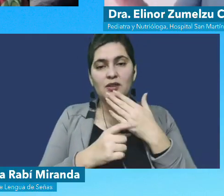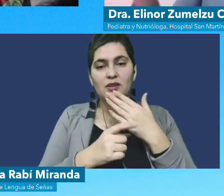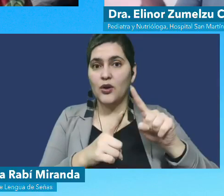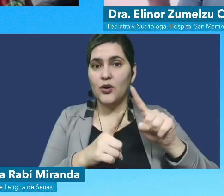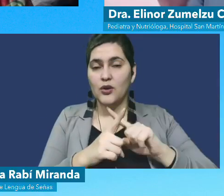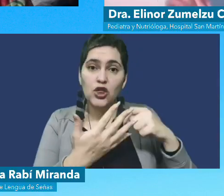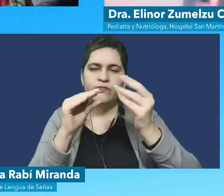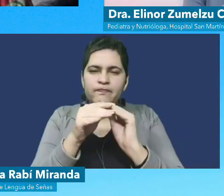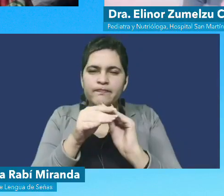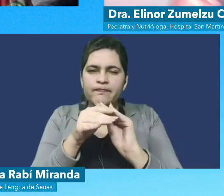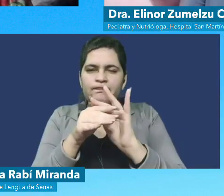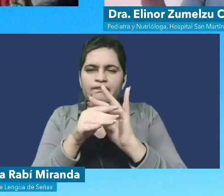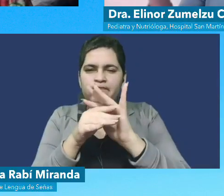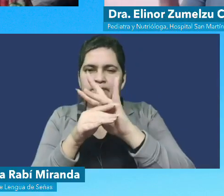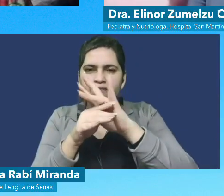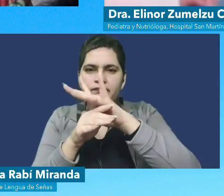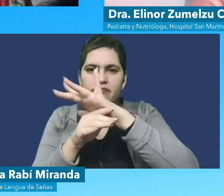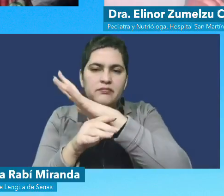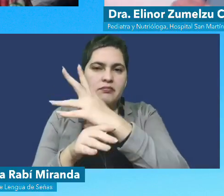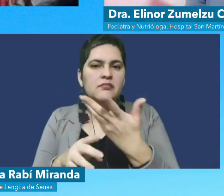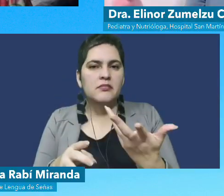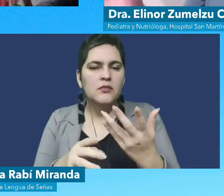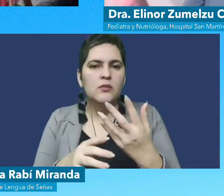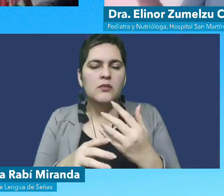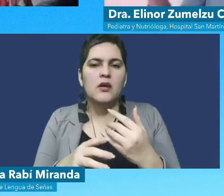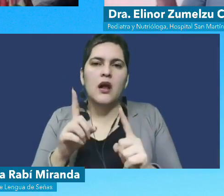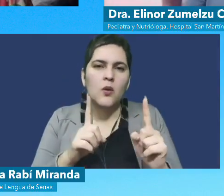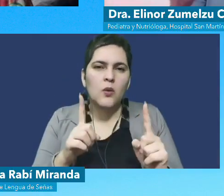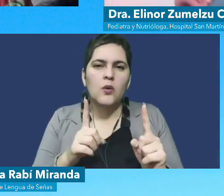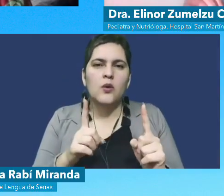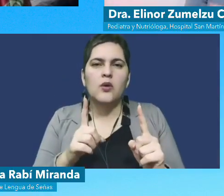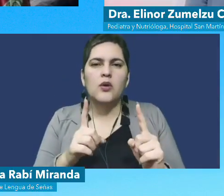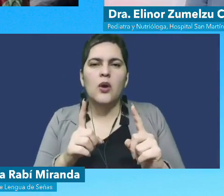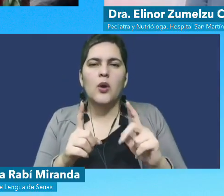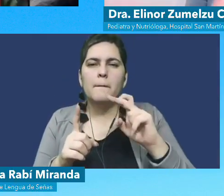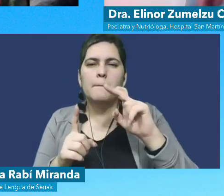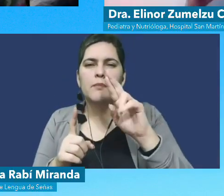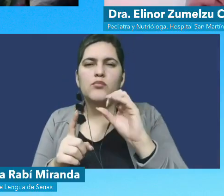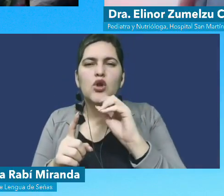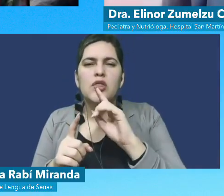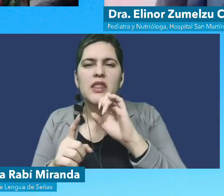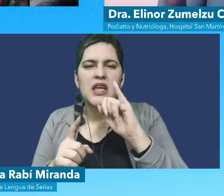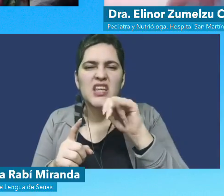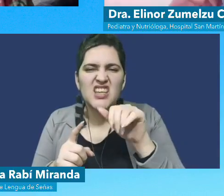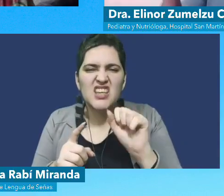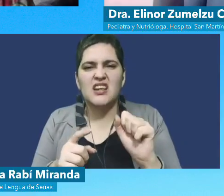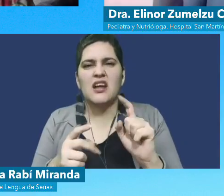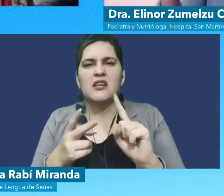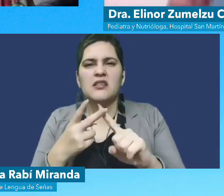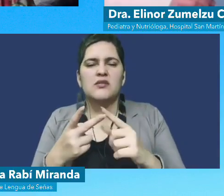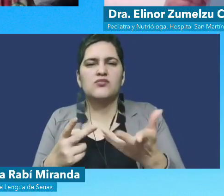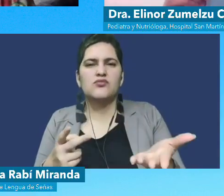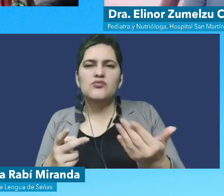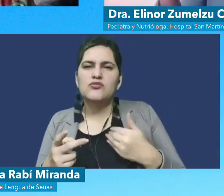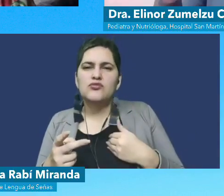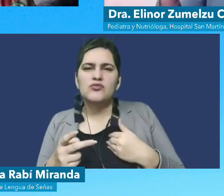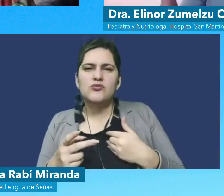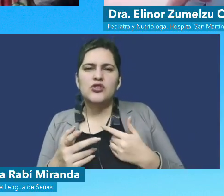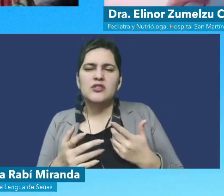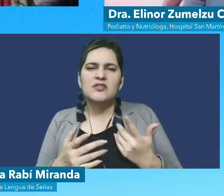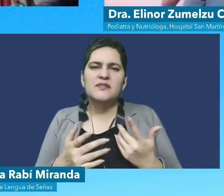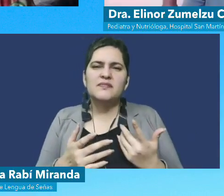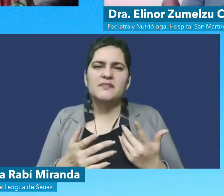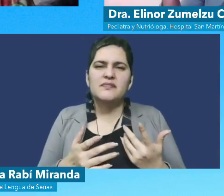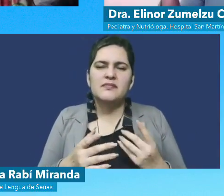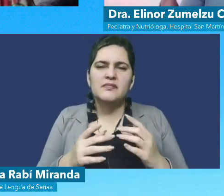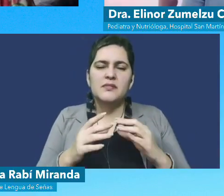como entraron algunas fracciones proteicas o repercutieron en esta relación, este diálogo permanente que hay entre intestino y